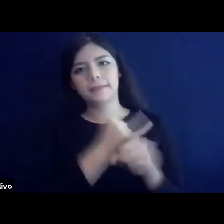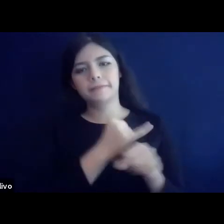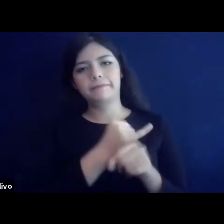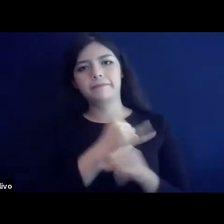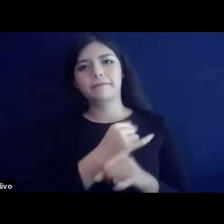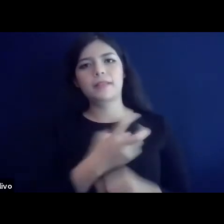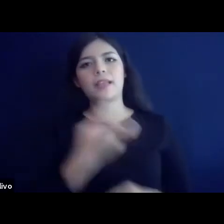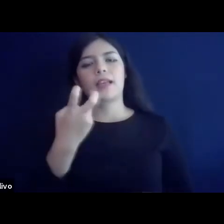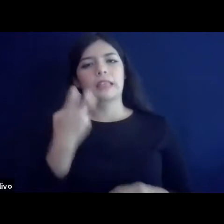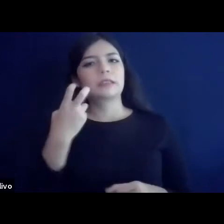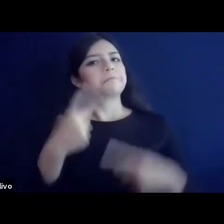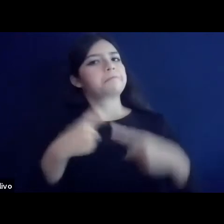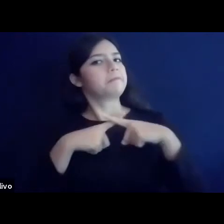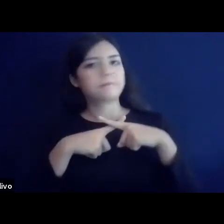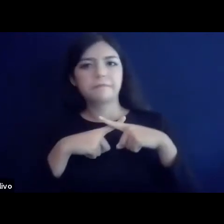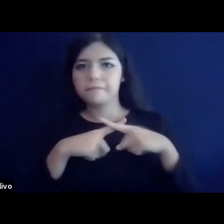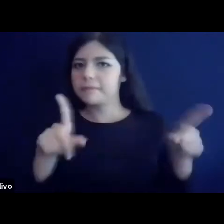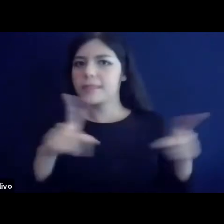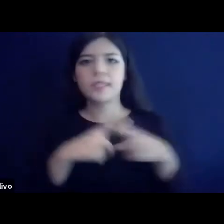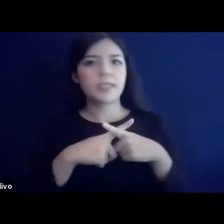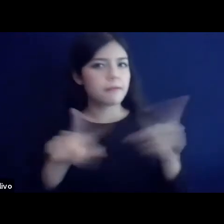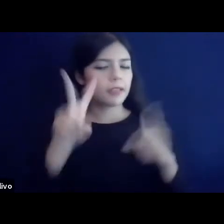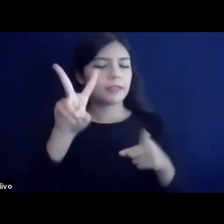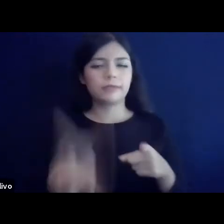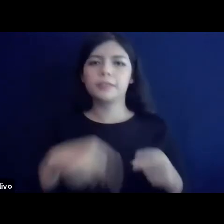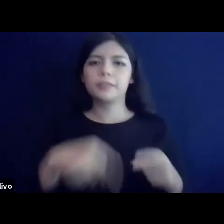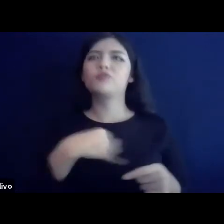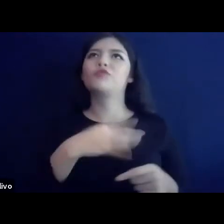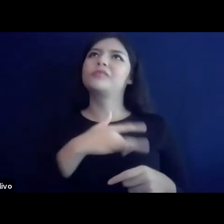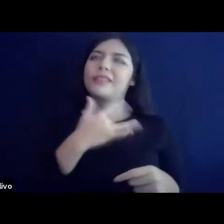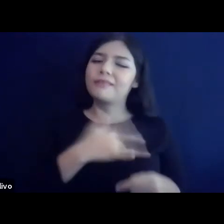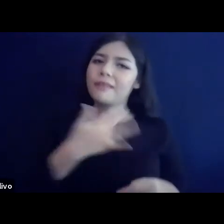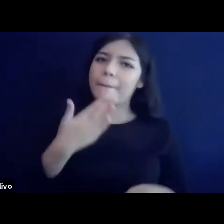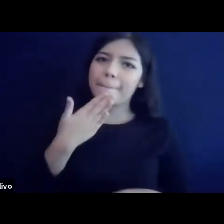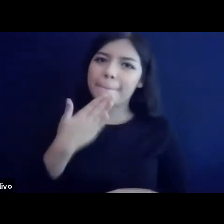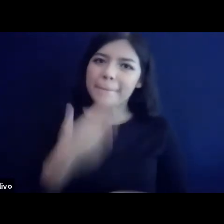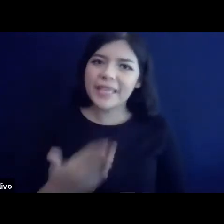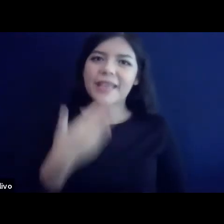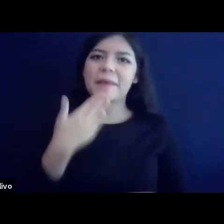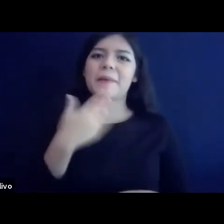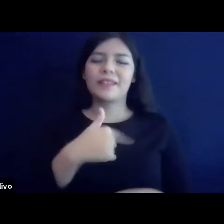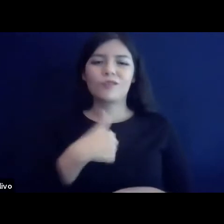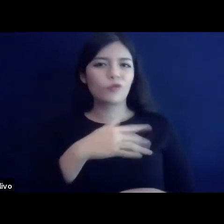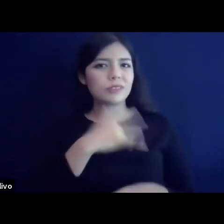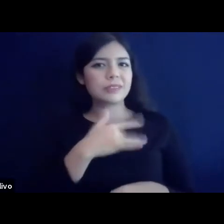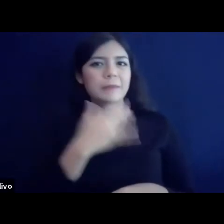otra situación totalmente diferente. Me sentí acogida, me sentí